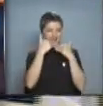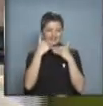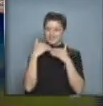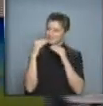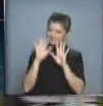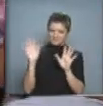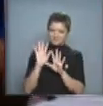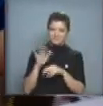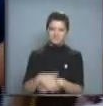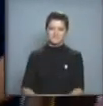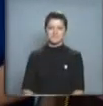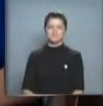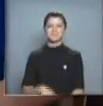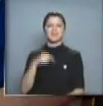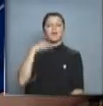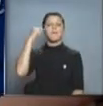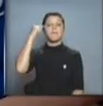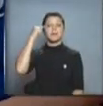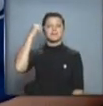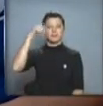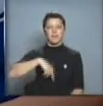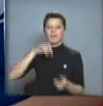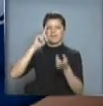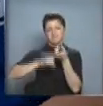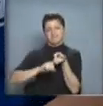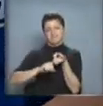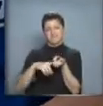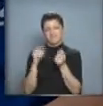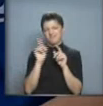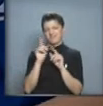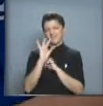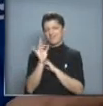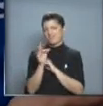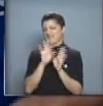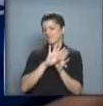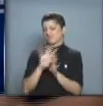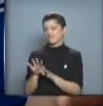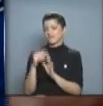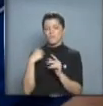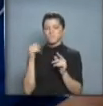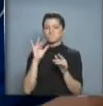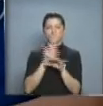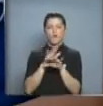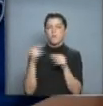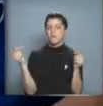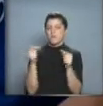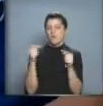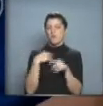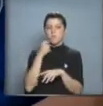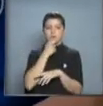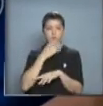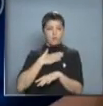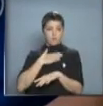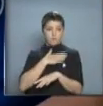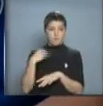Yo pienso que hoy en día no da para casarse. No sé, estoy como en contra, digamos. ¿Estás en contra? Yo, por ejemplo, tengo padres